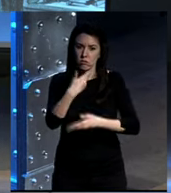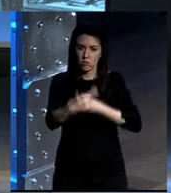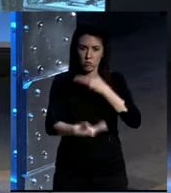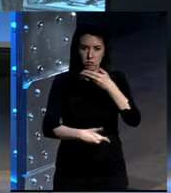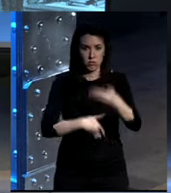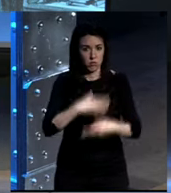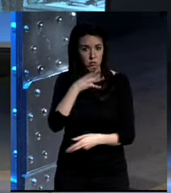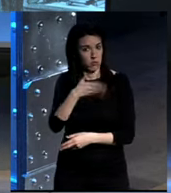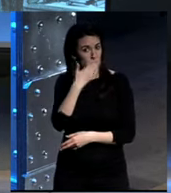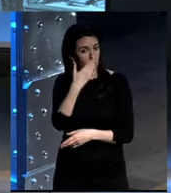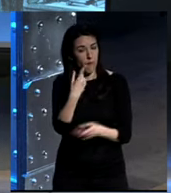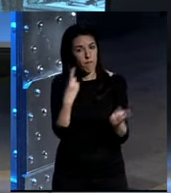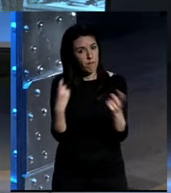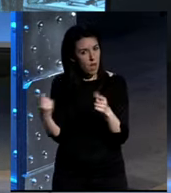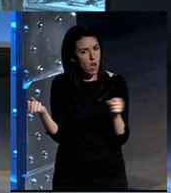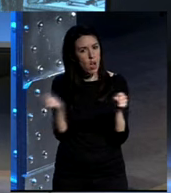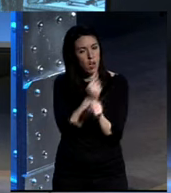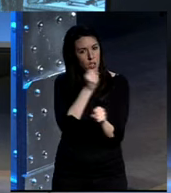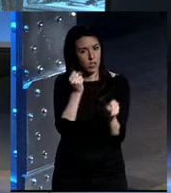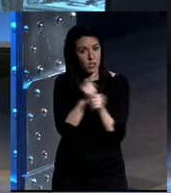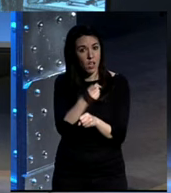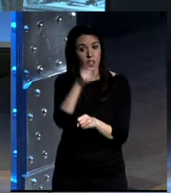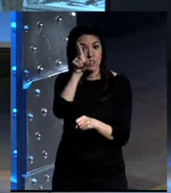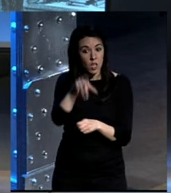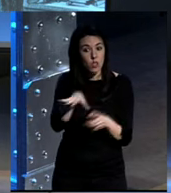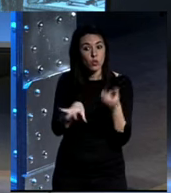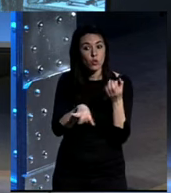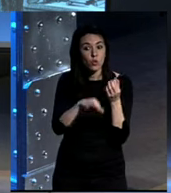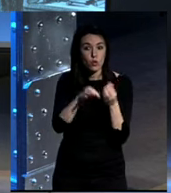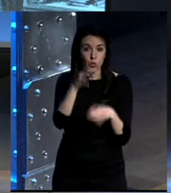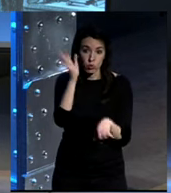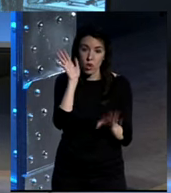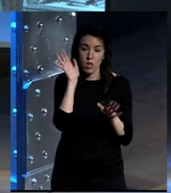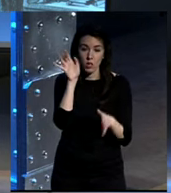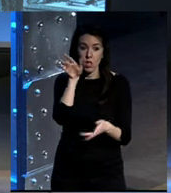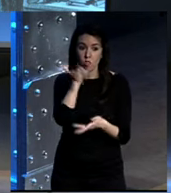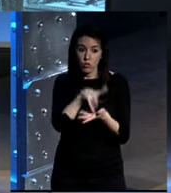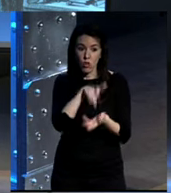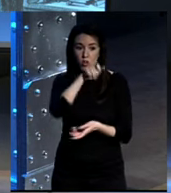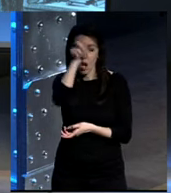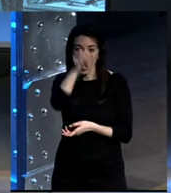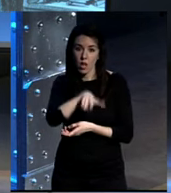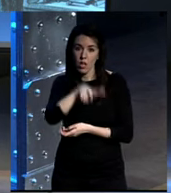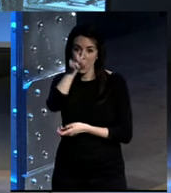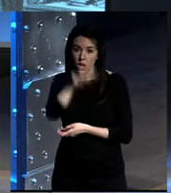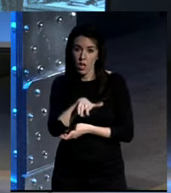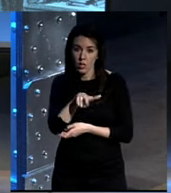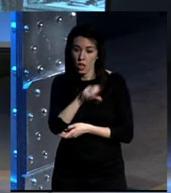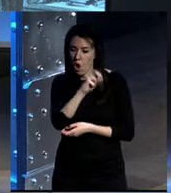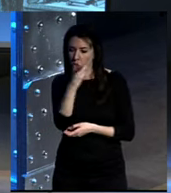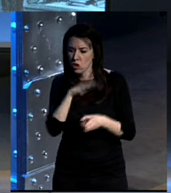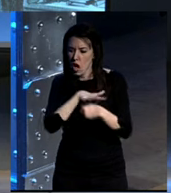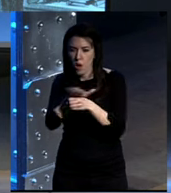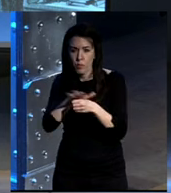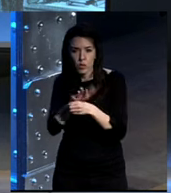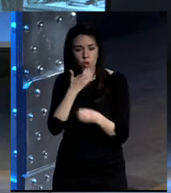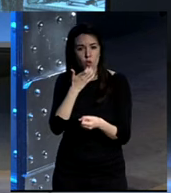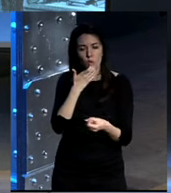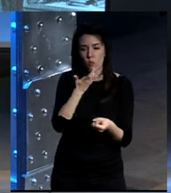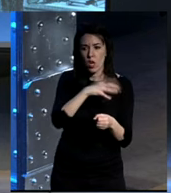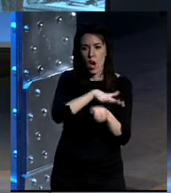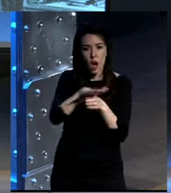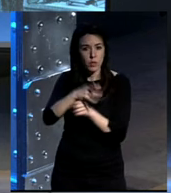hay mucho que trabajar. Hay, afortunadamente, ya va habiendo gente que desde otros ámbitos, por ejemplo desde el